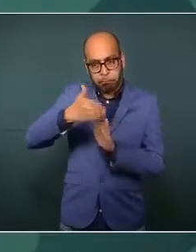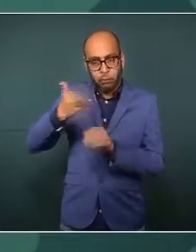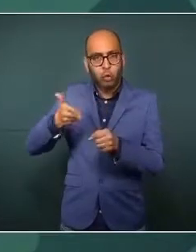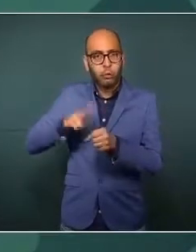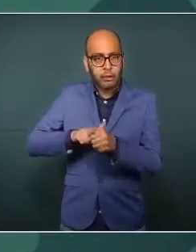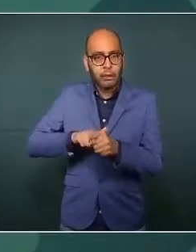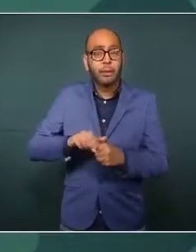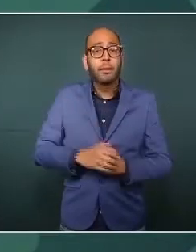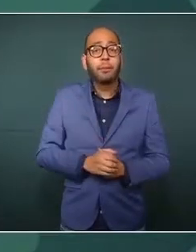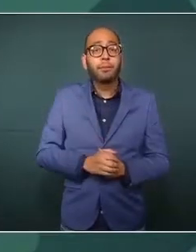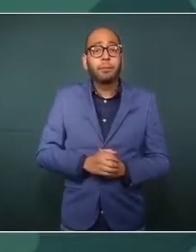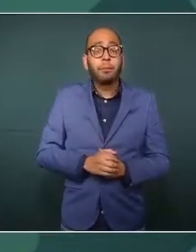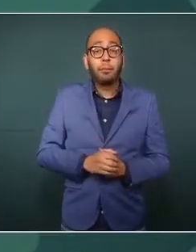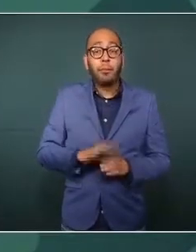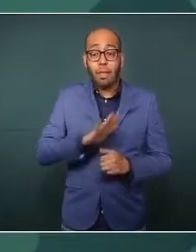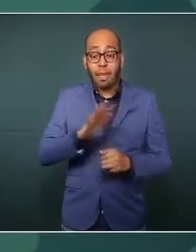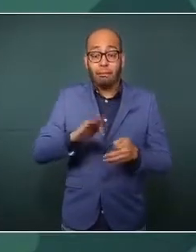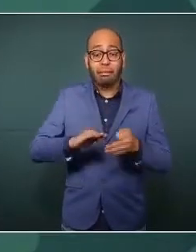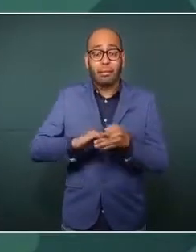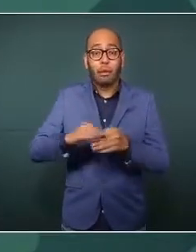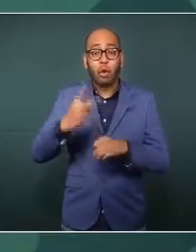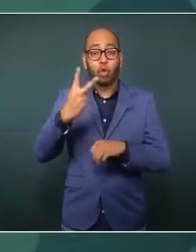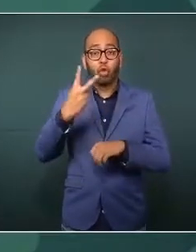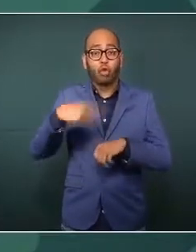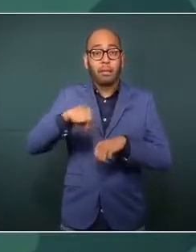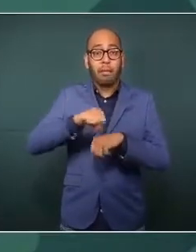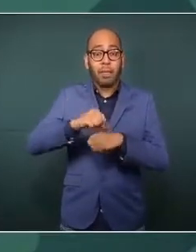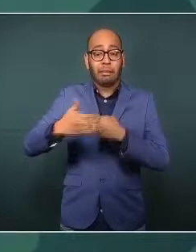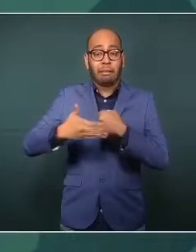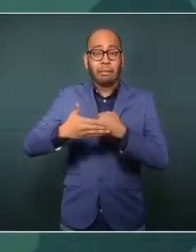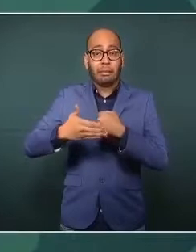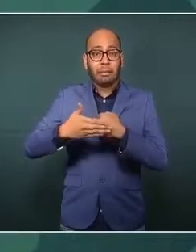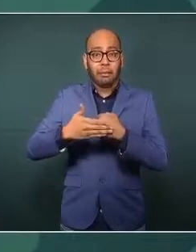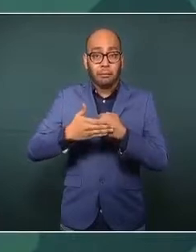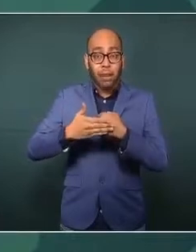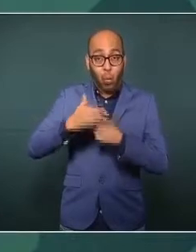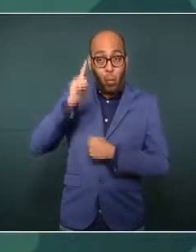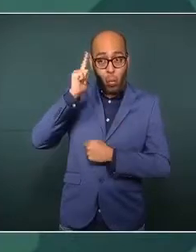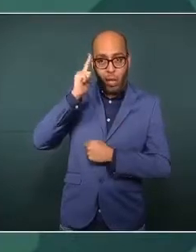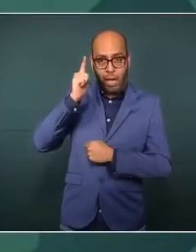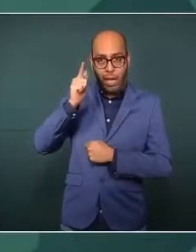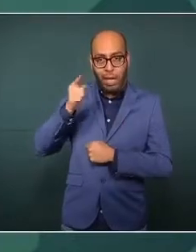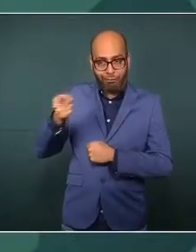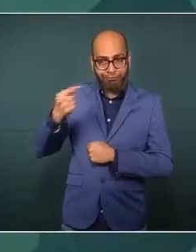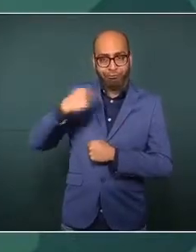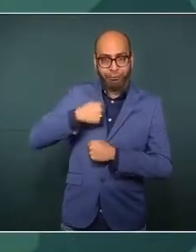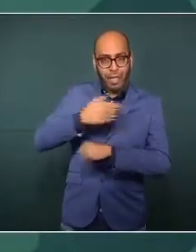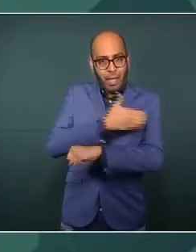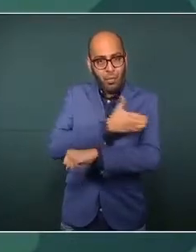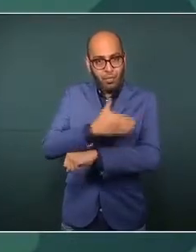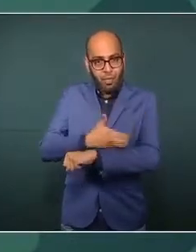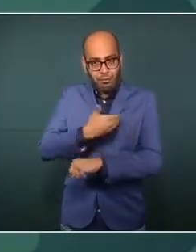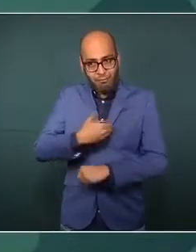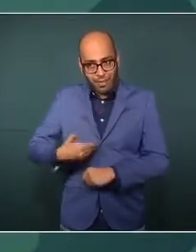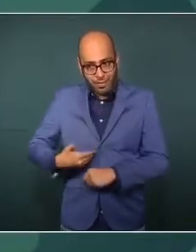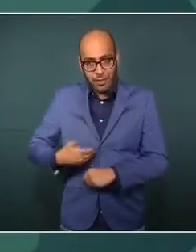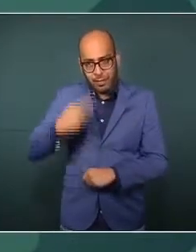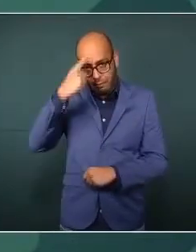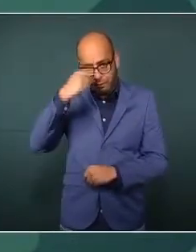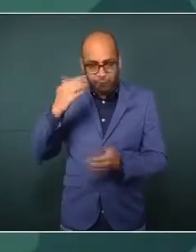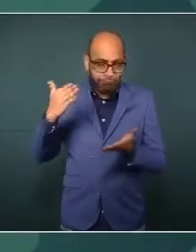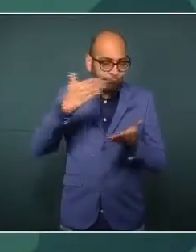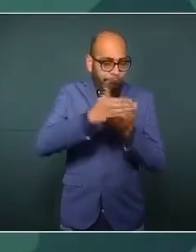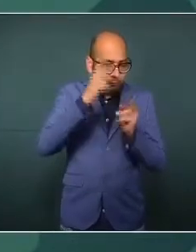muy cerca ya, quizá 2 semanas, que será un honor que nos acompañe a inaugurar los 2 grandes hospitales de Morelia,